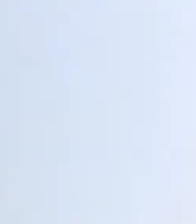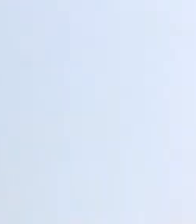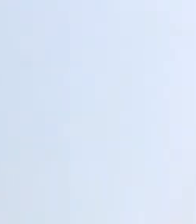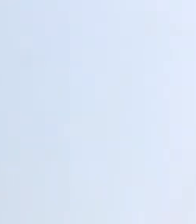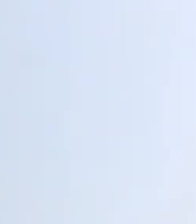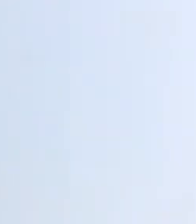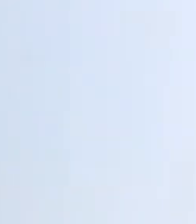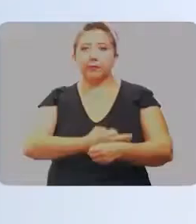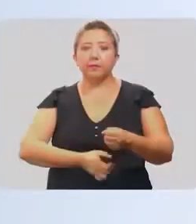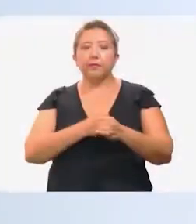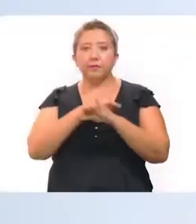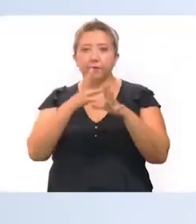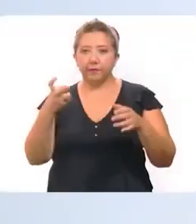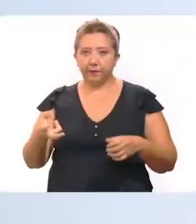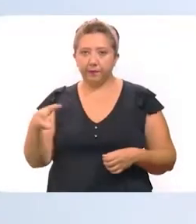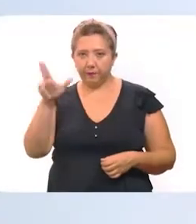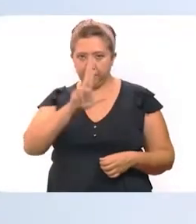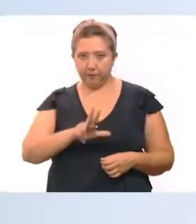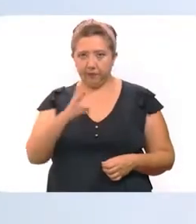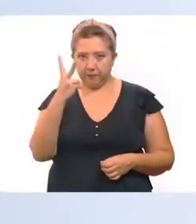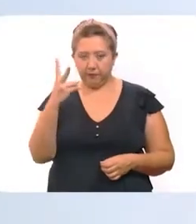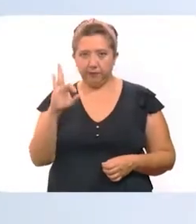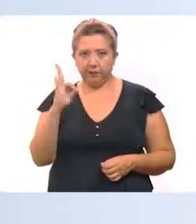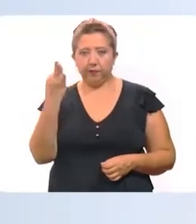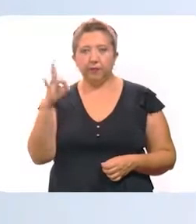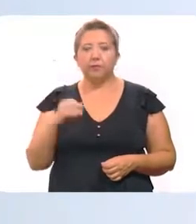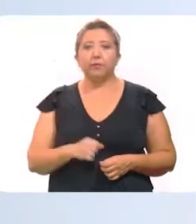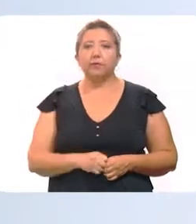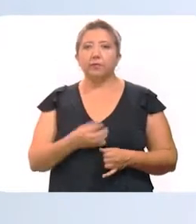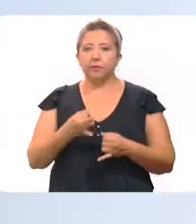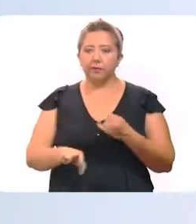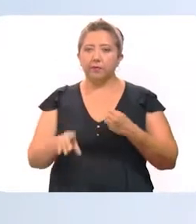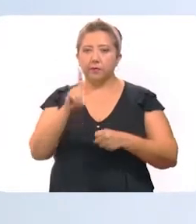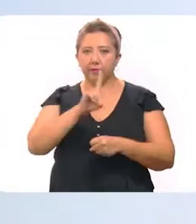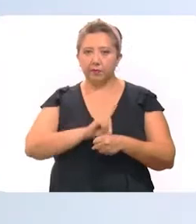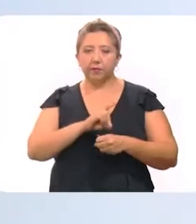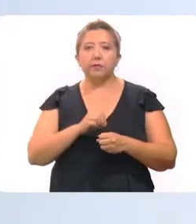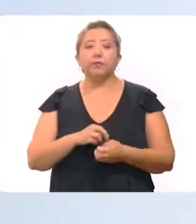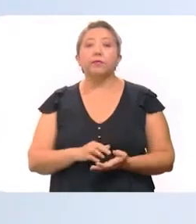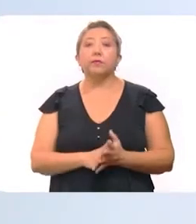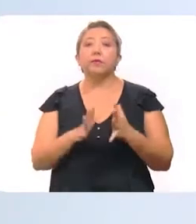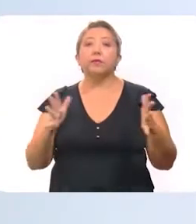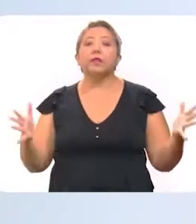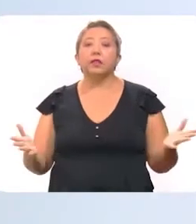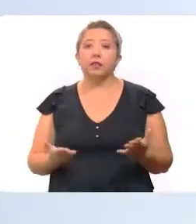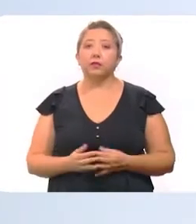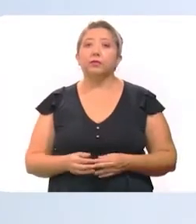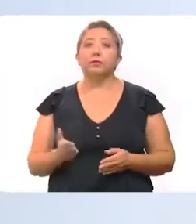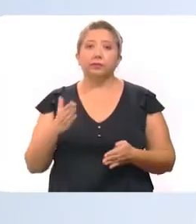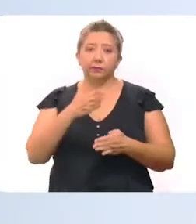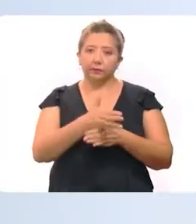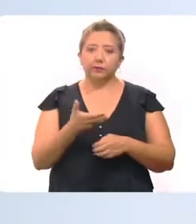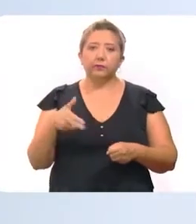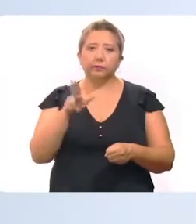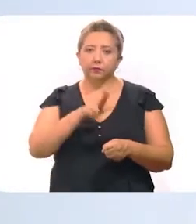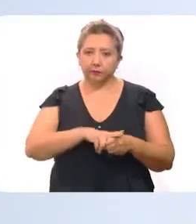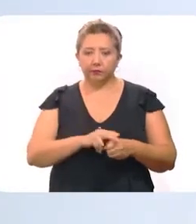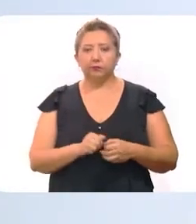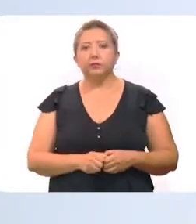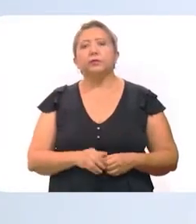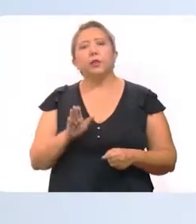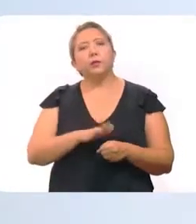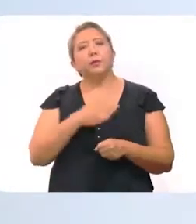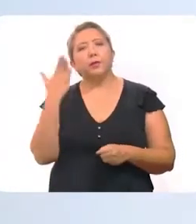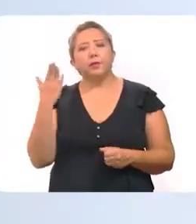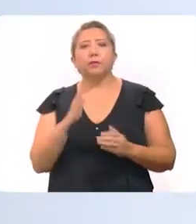Buenas tardes. Este es el parte médico de este martes 2 de febrero. En los últimos días se ha registrado un incremento importante en los ingresos hospitalarios, por